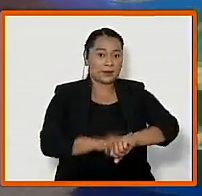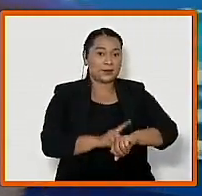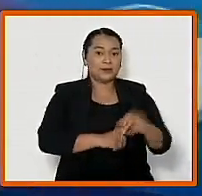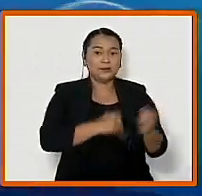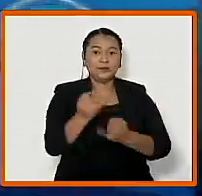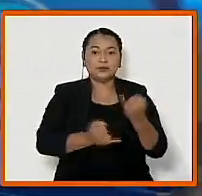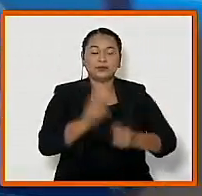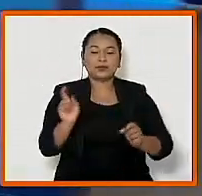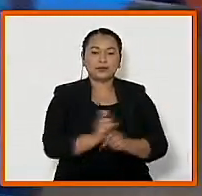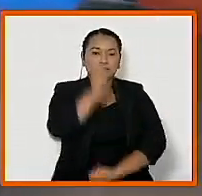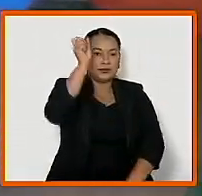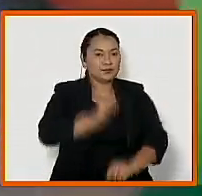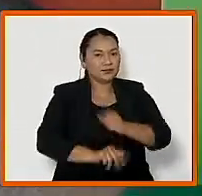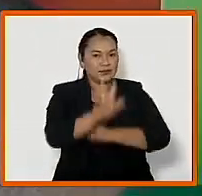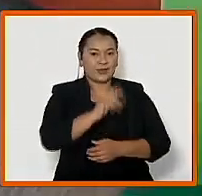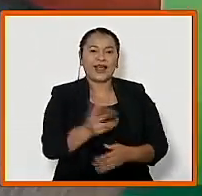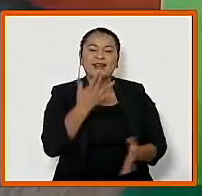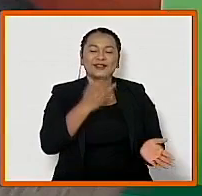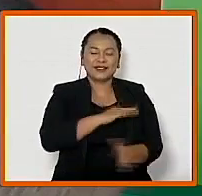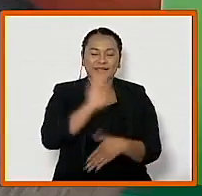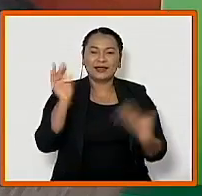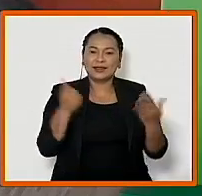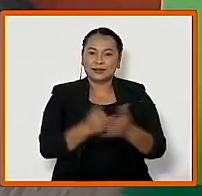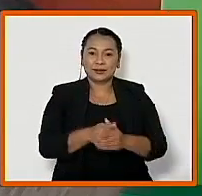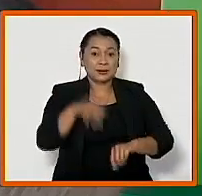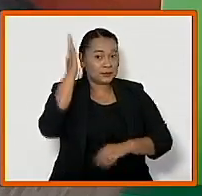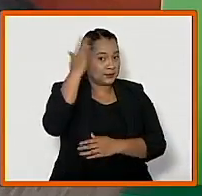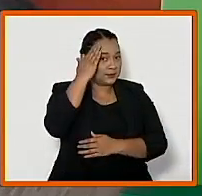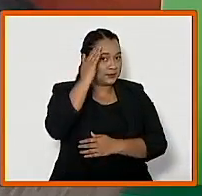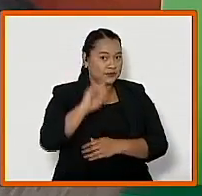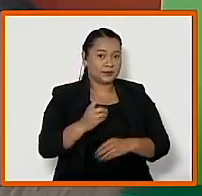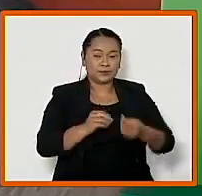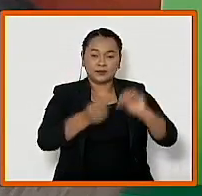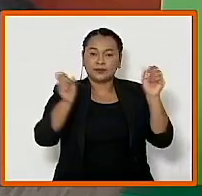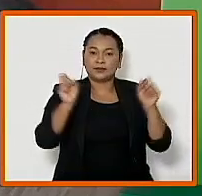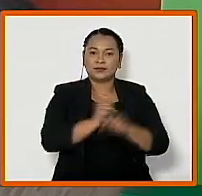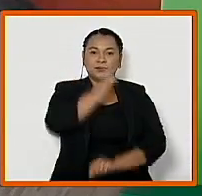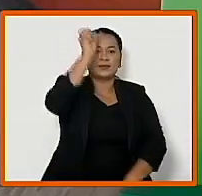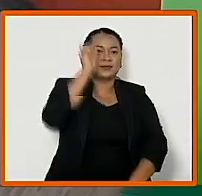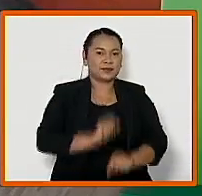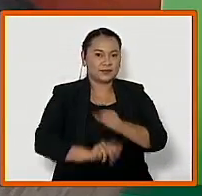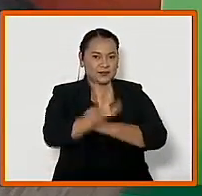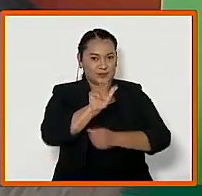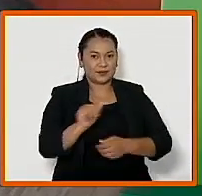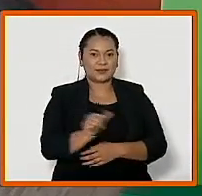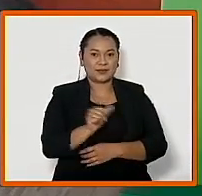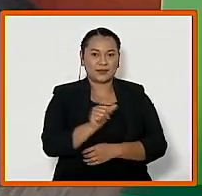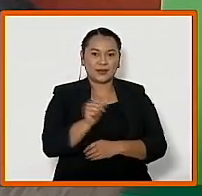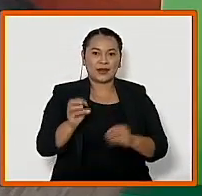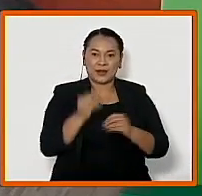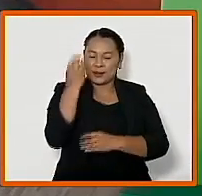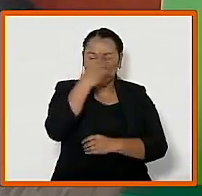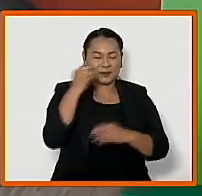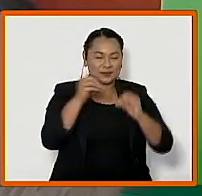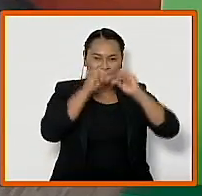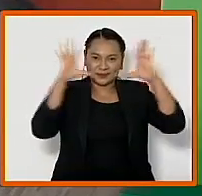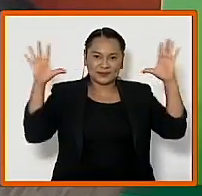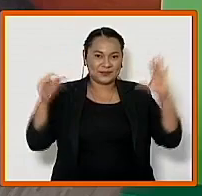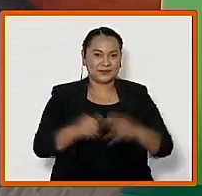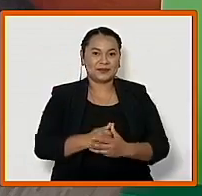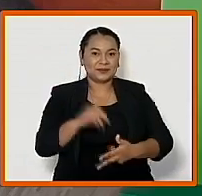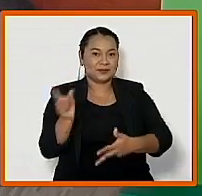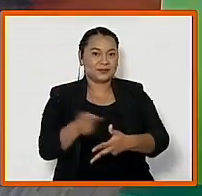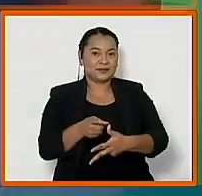pegar y ganar con Pega 3. Te deseo mucha suerte porque vamos a conocer cuáles son esos 3 afortunados números ganadores en Pega 3 en esta agradable mañana. Y su primer